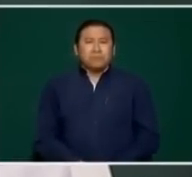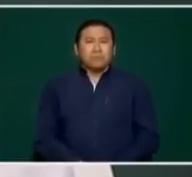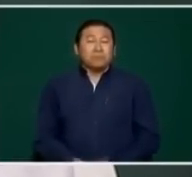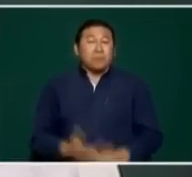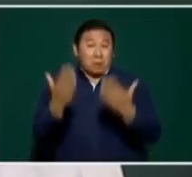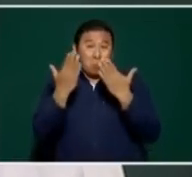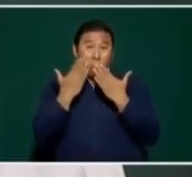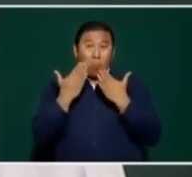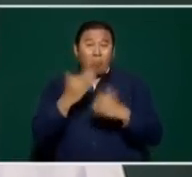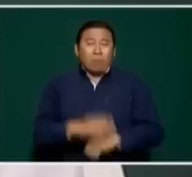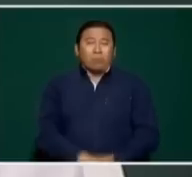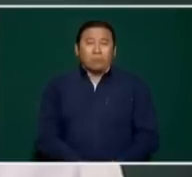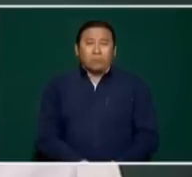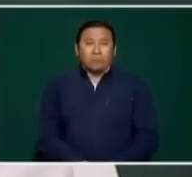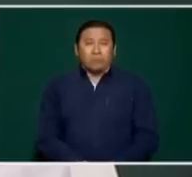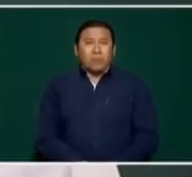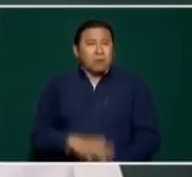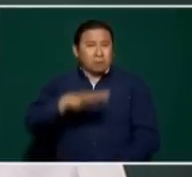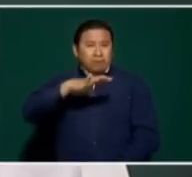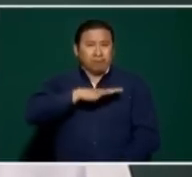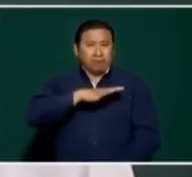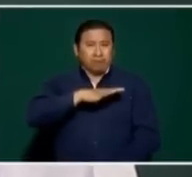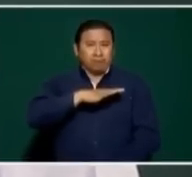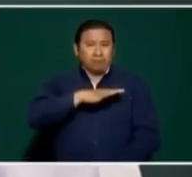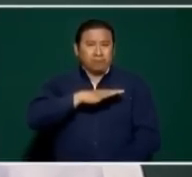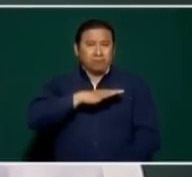No puede haber